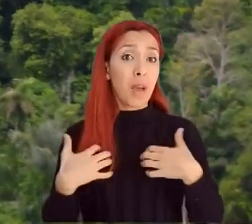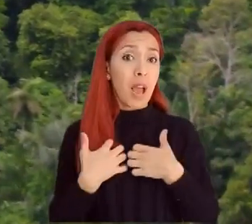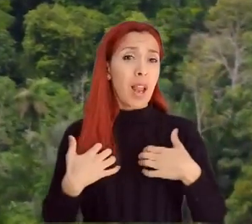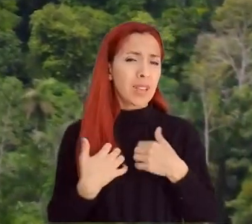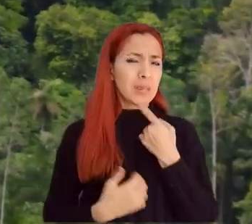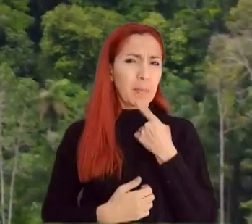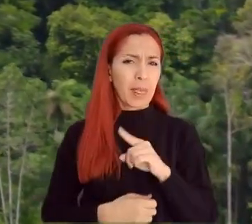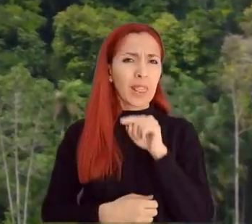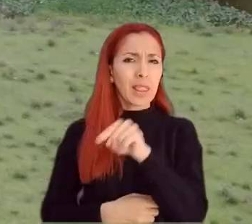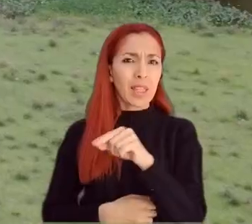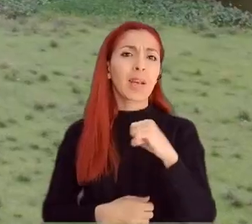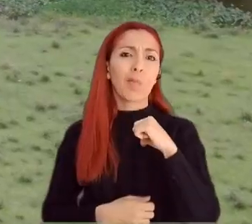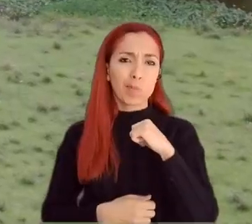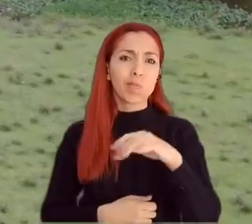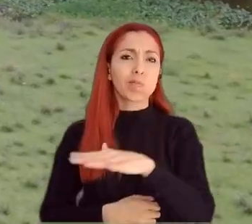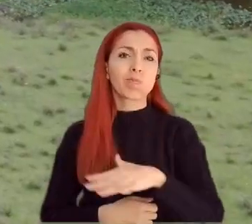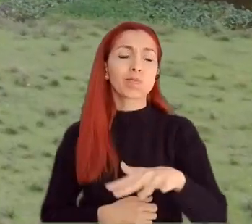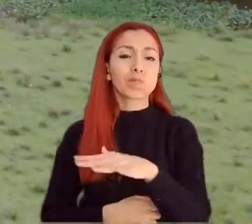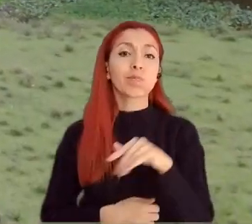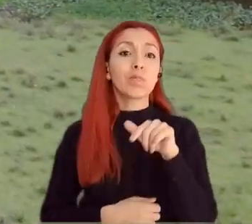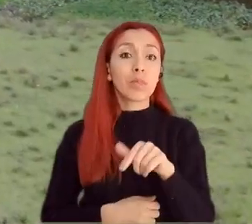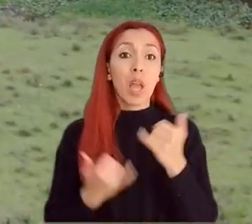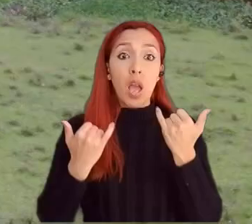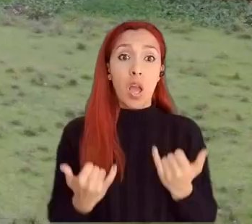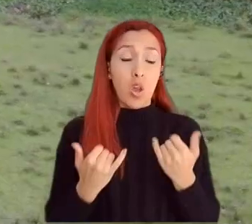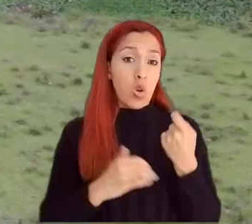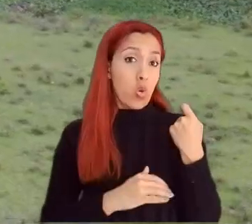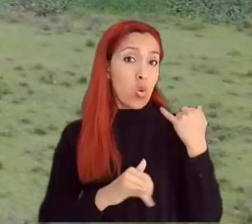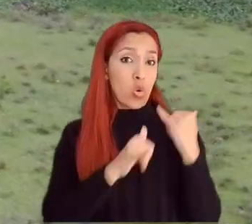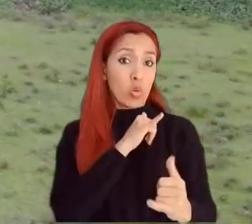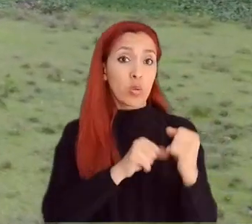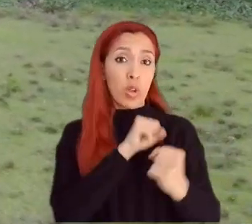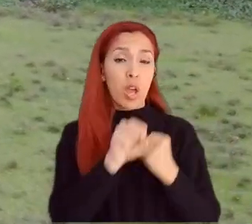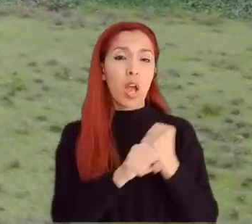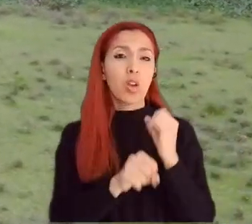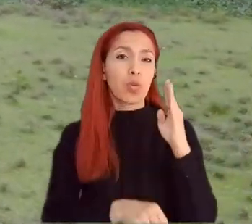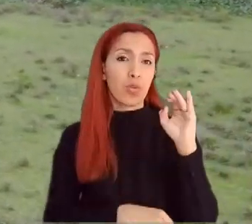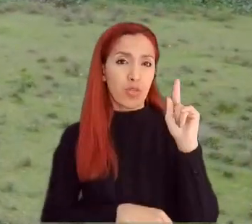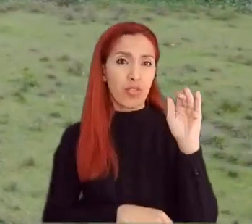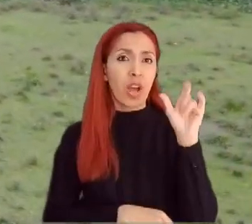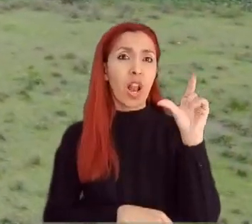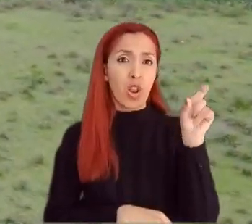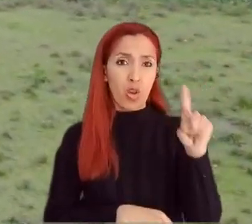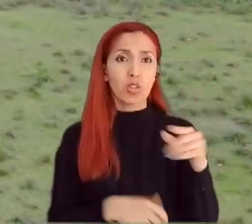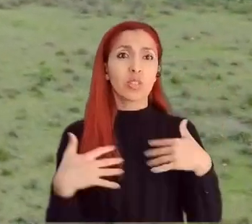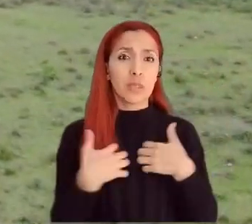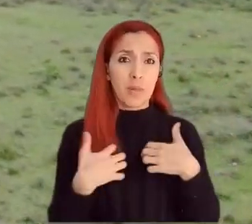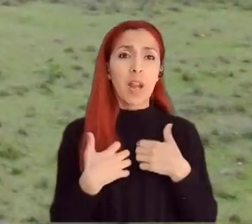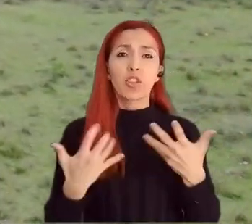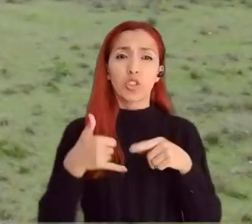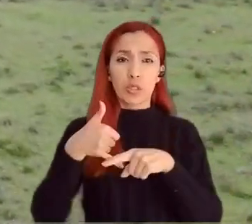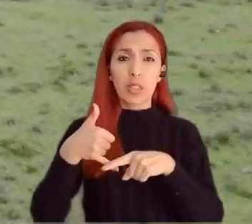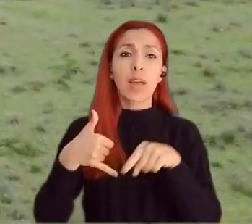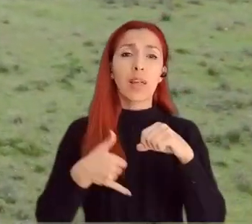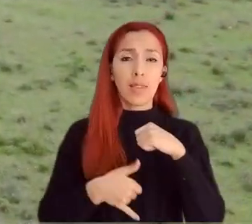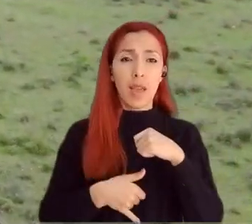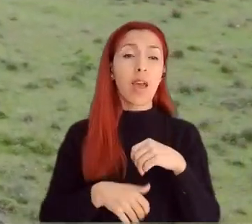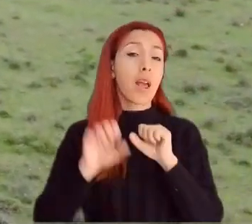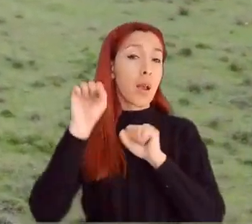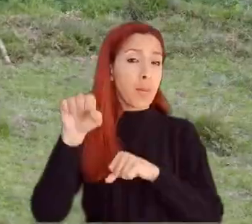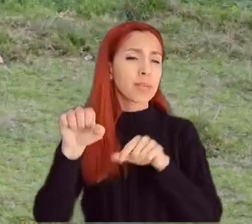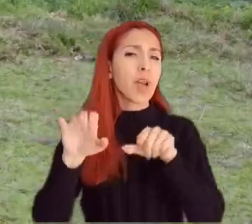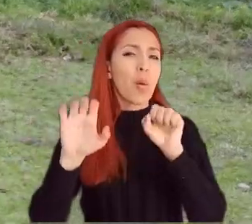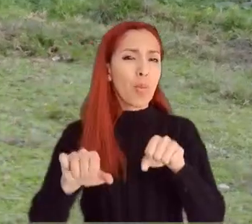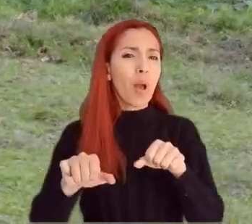han existido en esta región, durante los últimos años ha tomado fuerza la producción de búfalos en el departamento del Amazonas debido a su capacidad